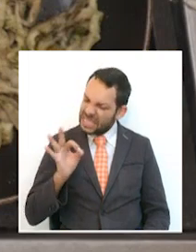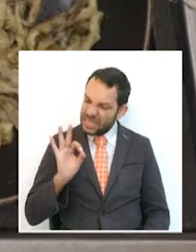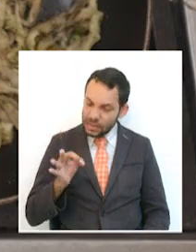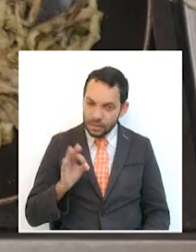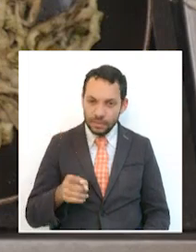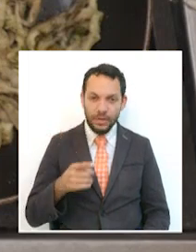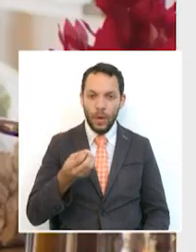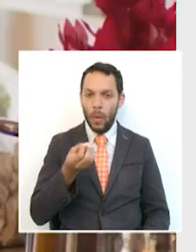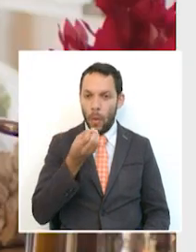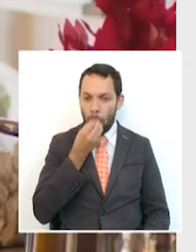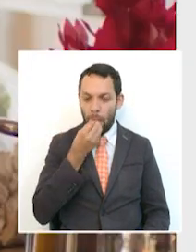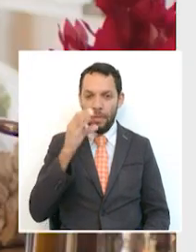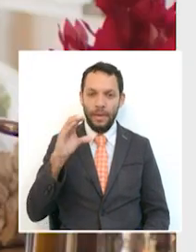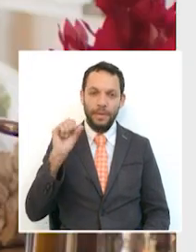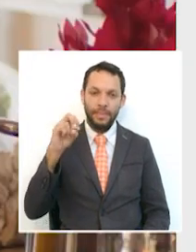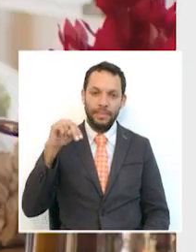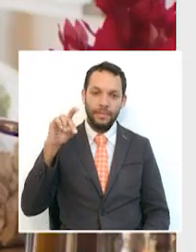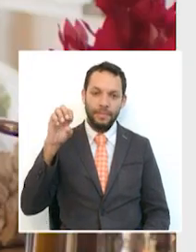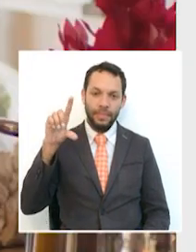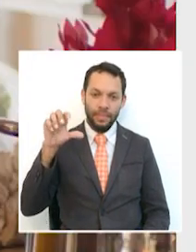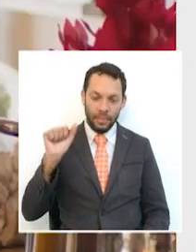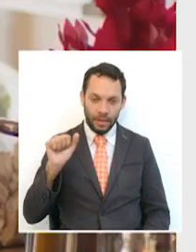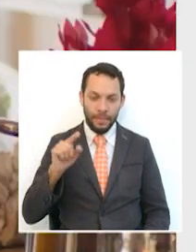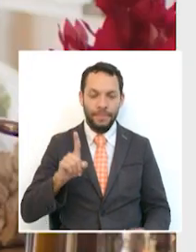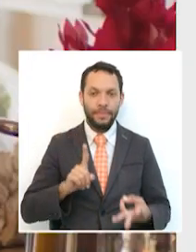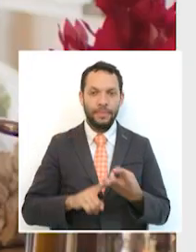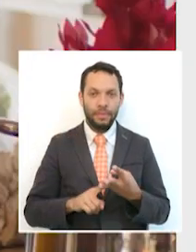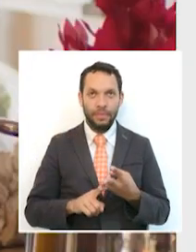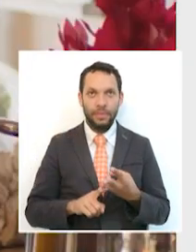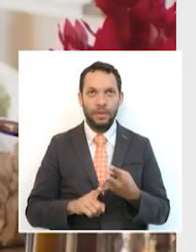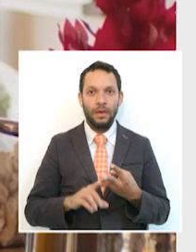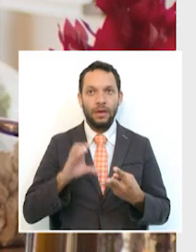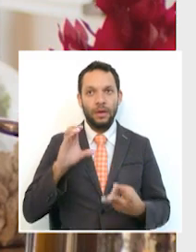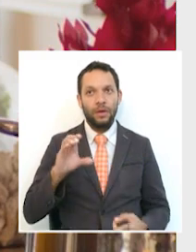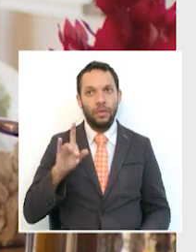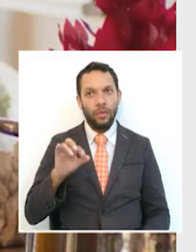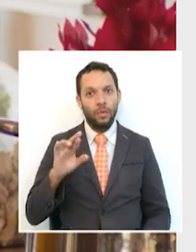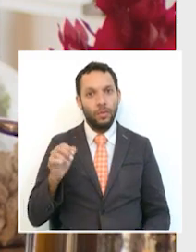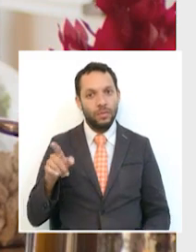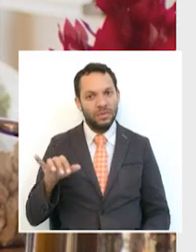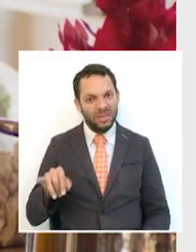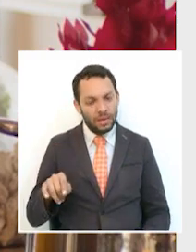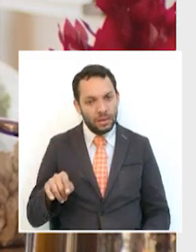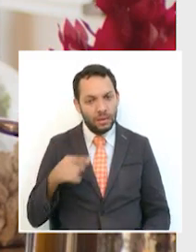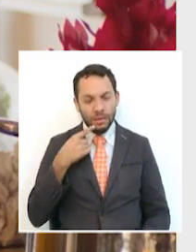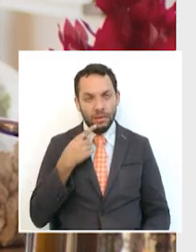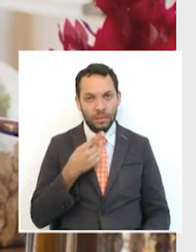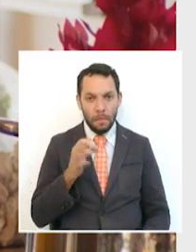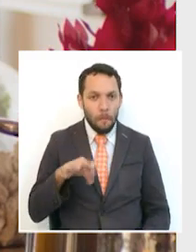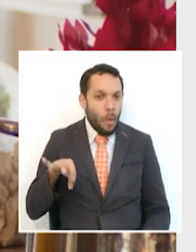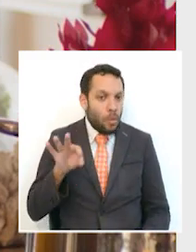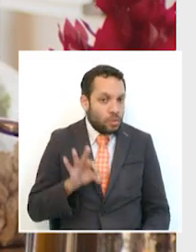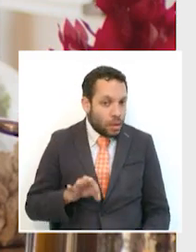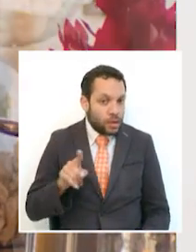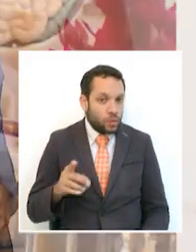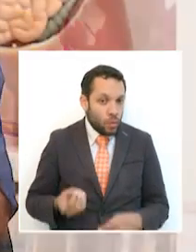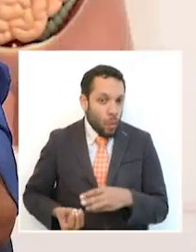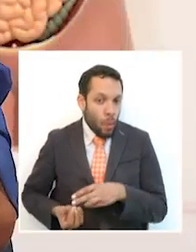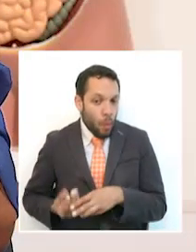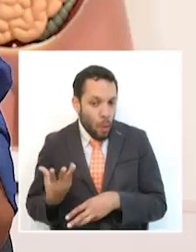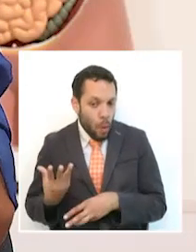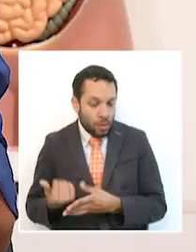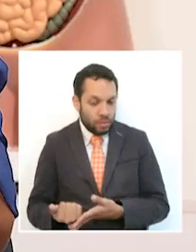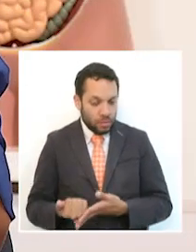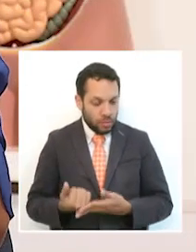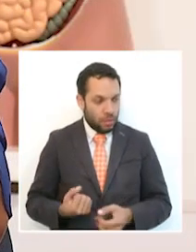y ni hablar del tools y cyber tools and a tools y es importantísimo porque la hierba de los dioses como decimos